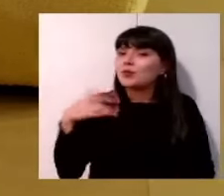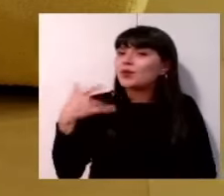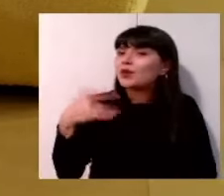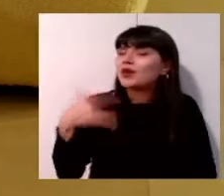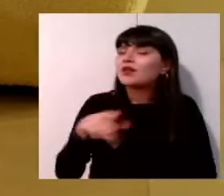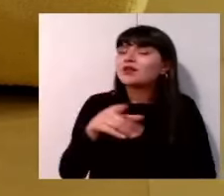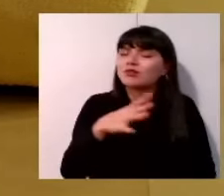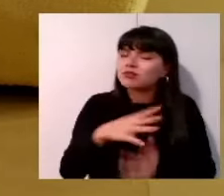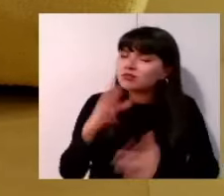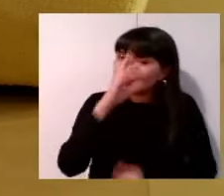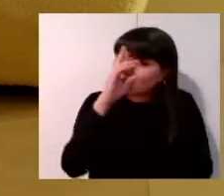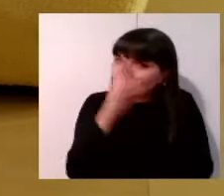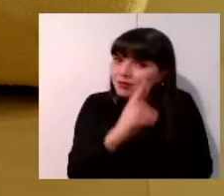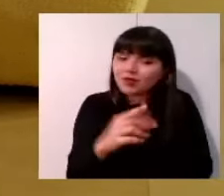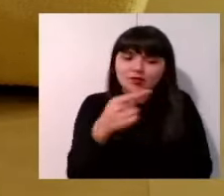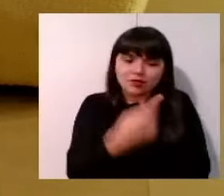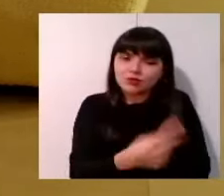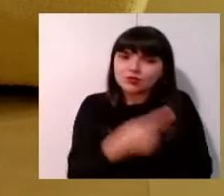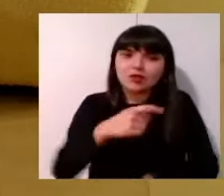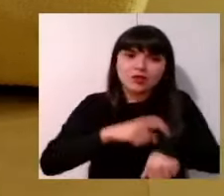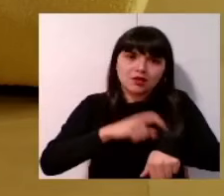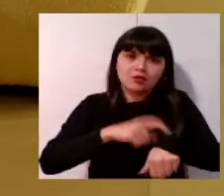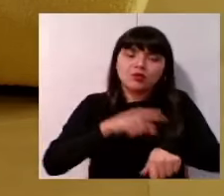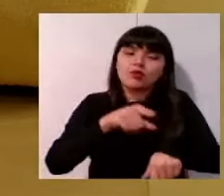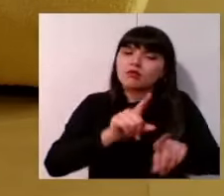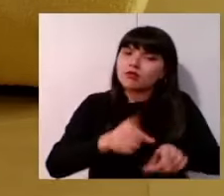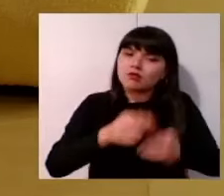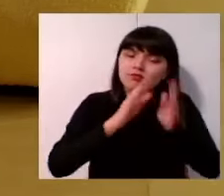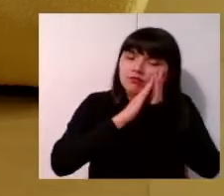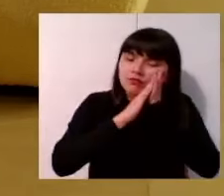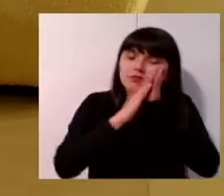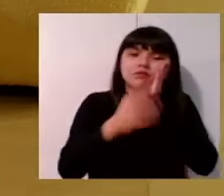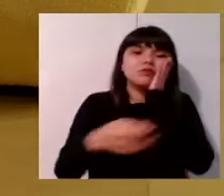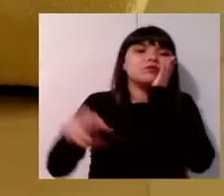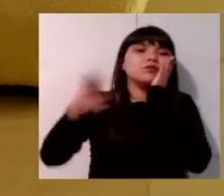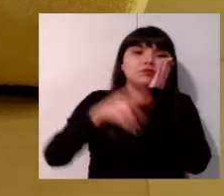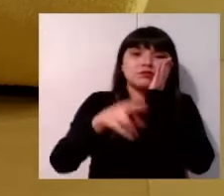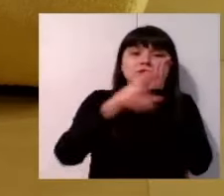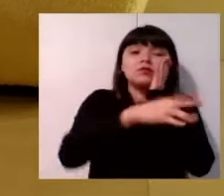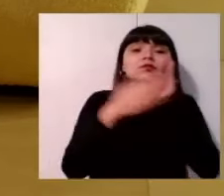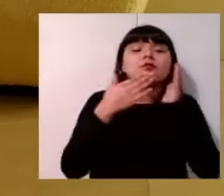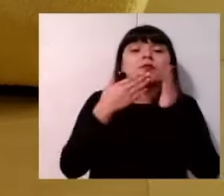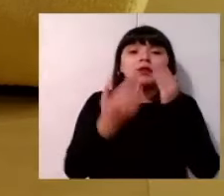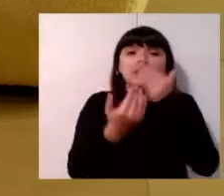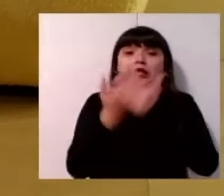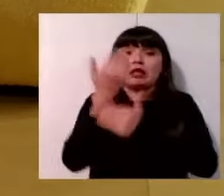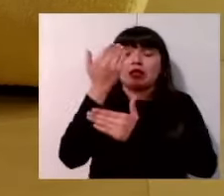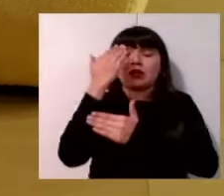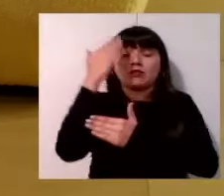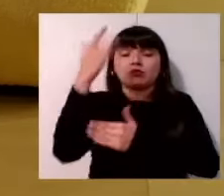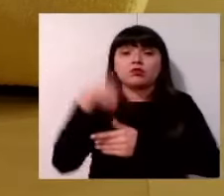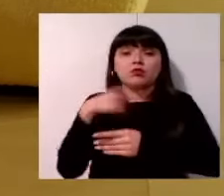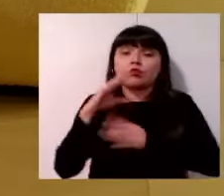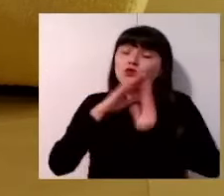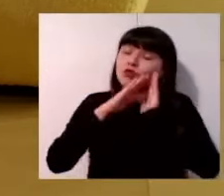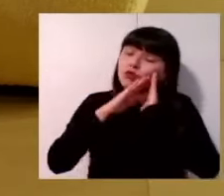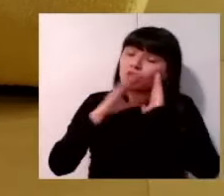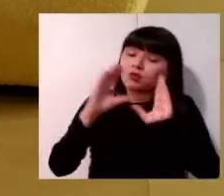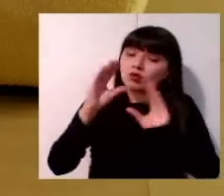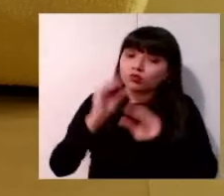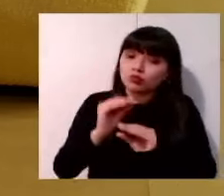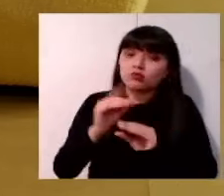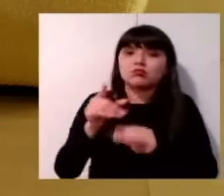de los tiempos de sueño, de las rutinas, respetar las siestas diurnas también es muy importante para ir configurando este